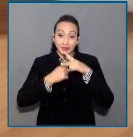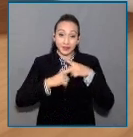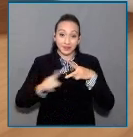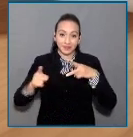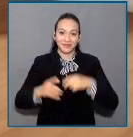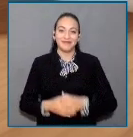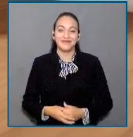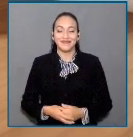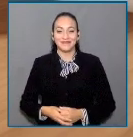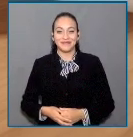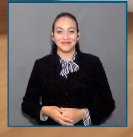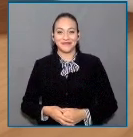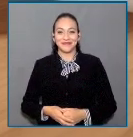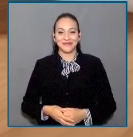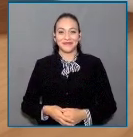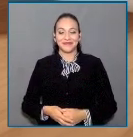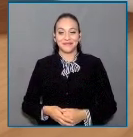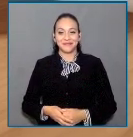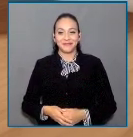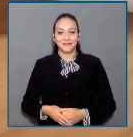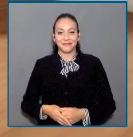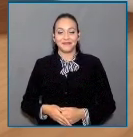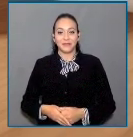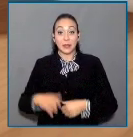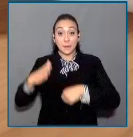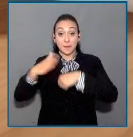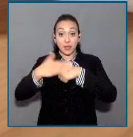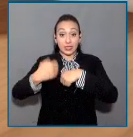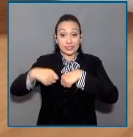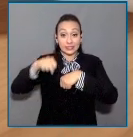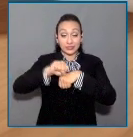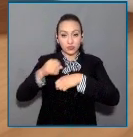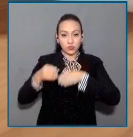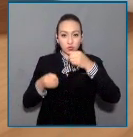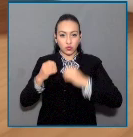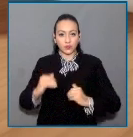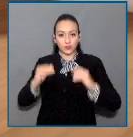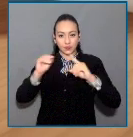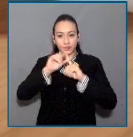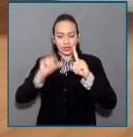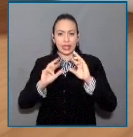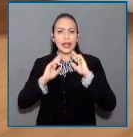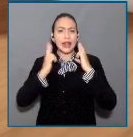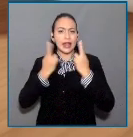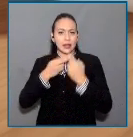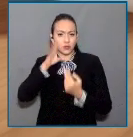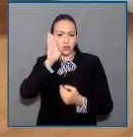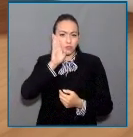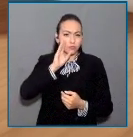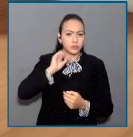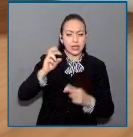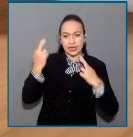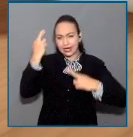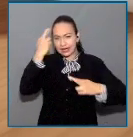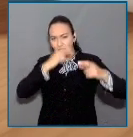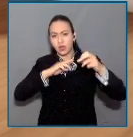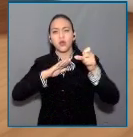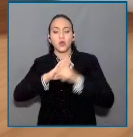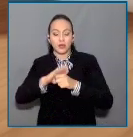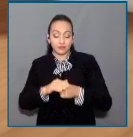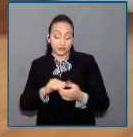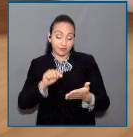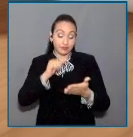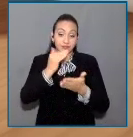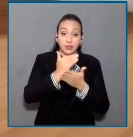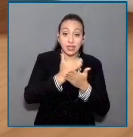información. La próxima semana, el Pleno de la Suprema Corte analizará diversas acciones en las que se impugna el contenido de la